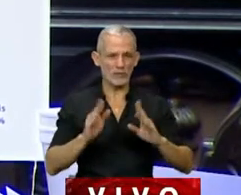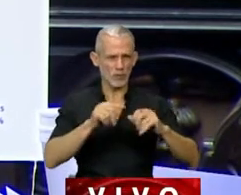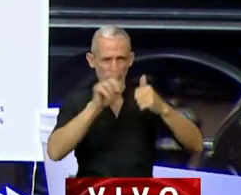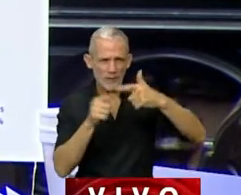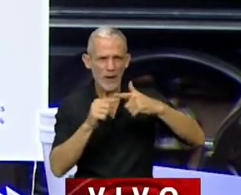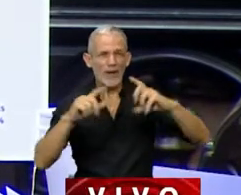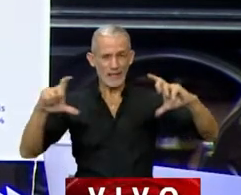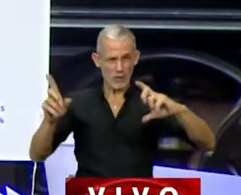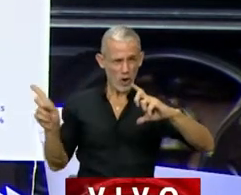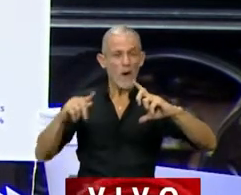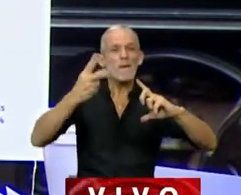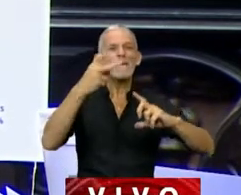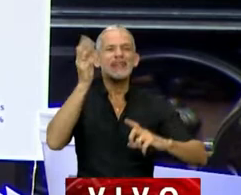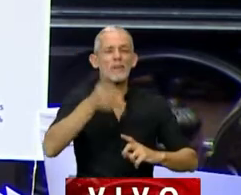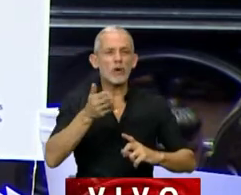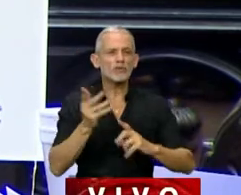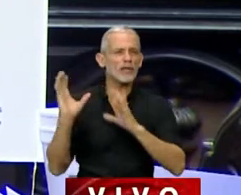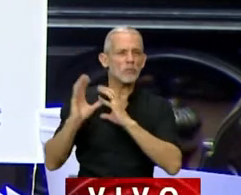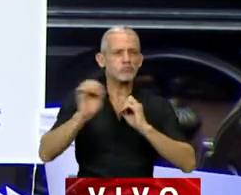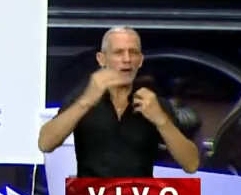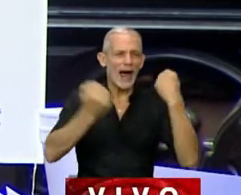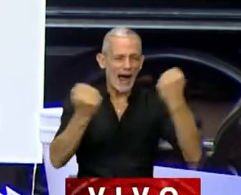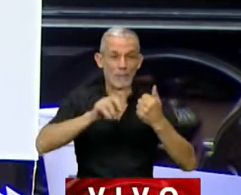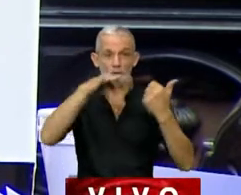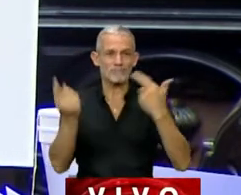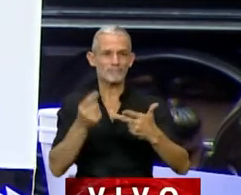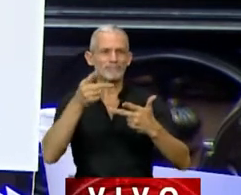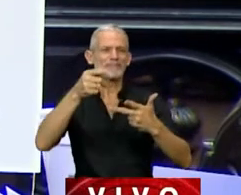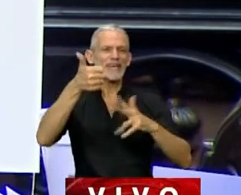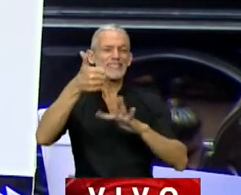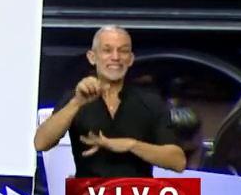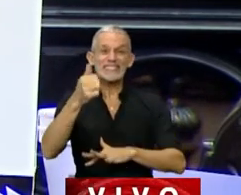20% transporte de carga, 3,4% transporte escolar,